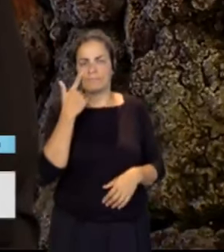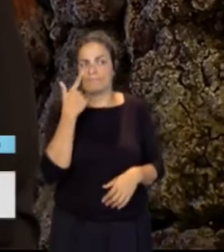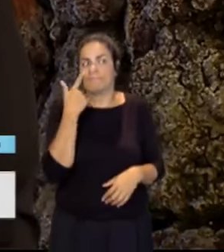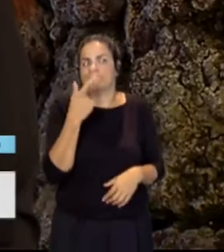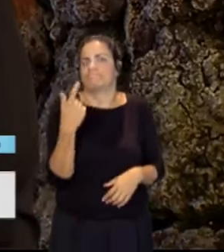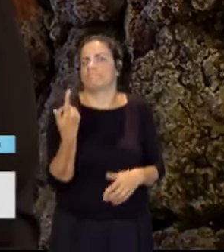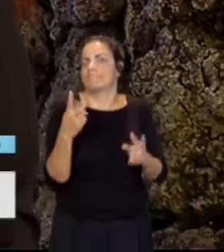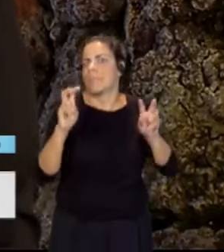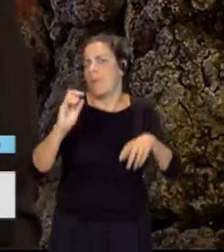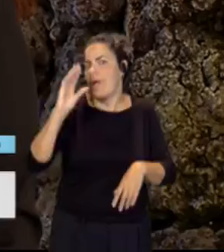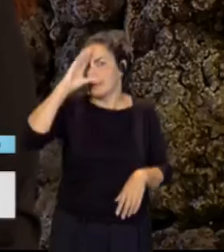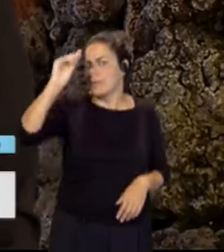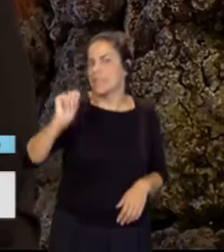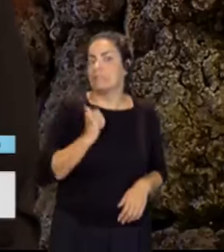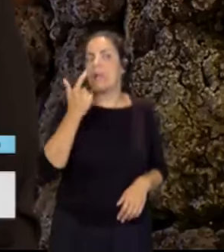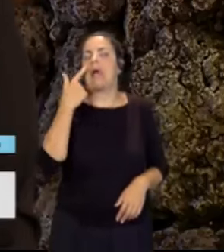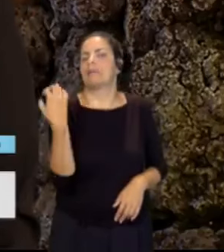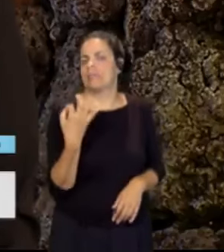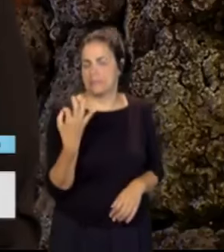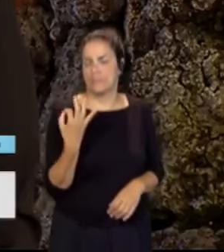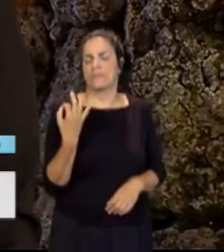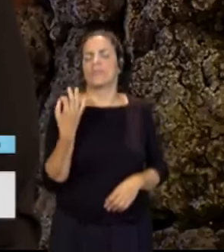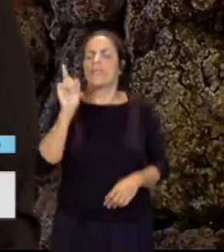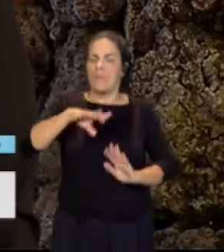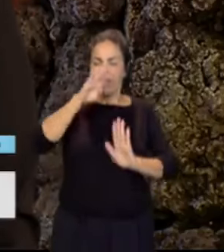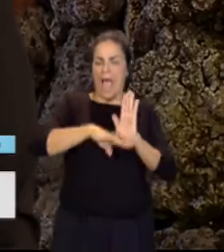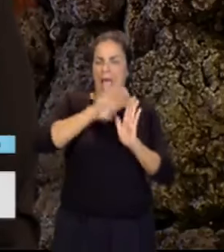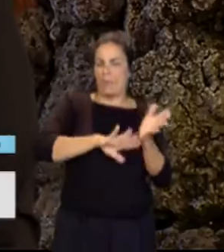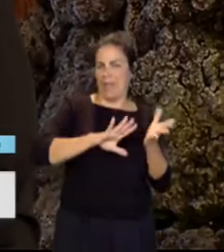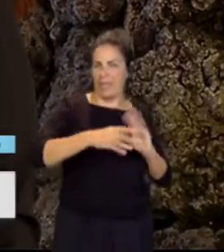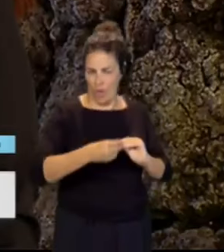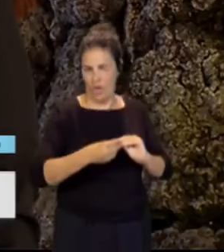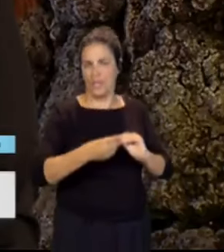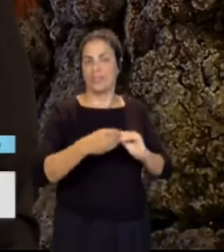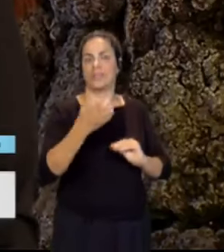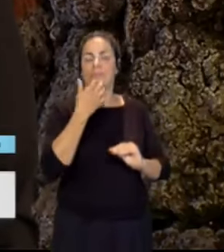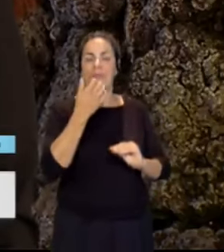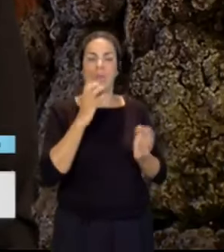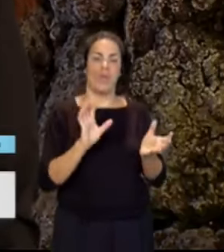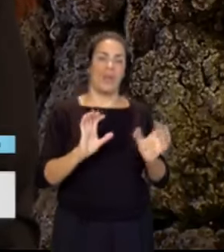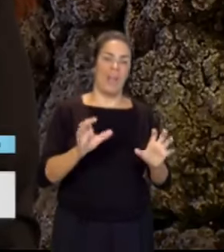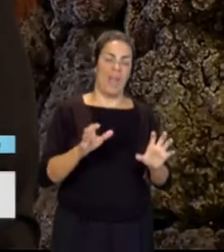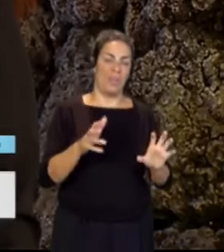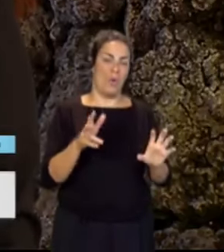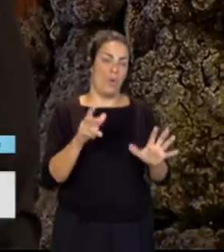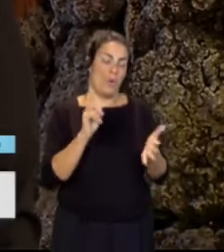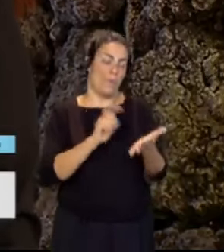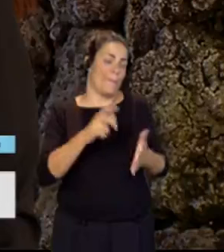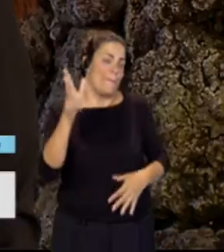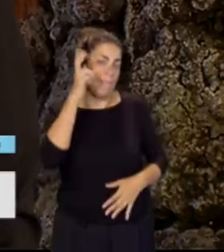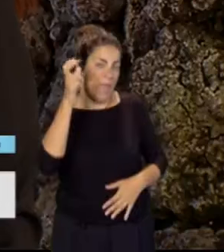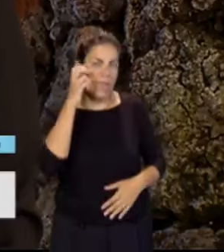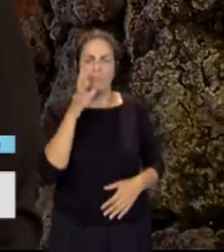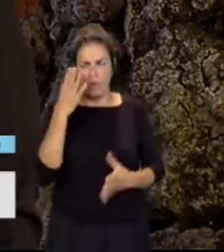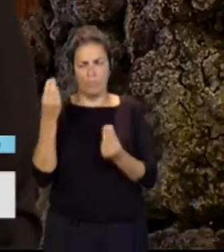pasar con la Inteligencia artificial eh con las aplicaciones aplicaciones como la radio Player que mucha gente nos escucha a través de